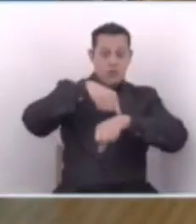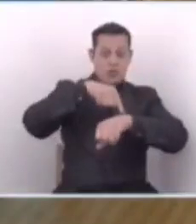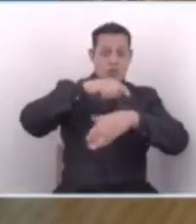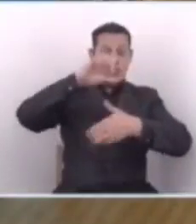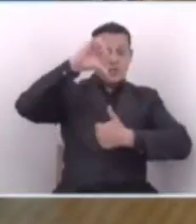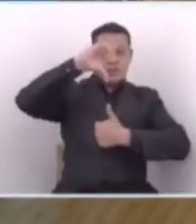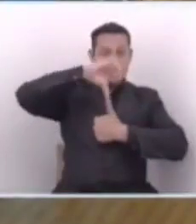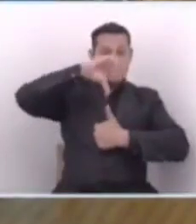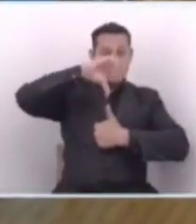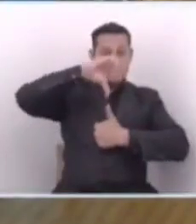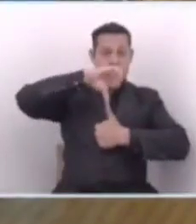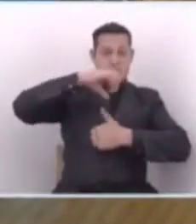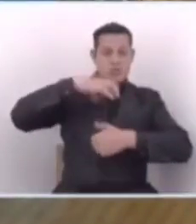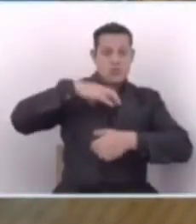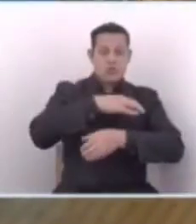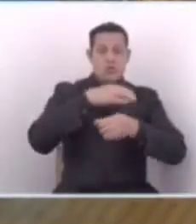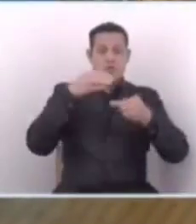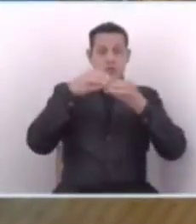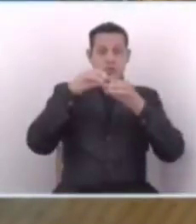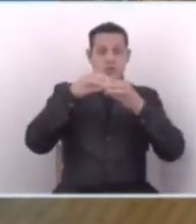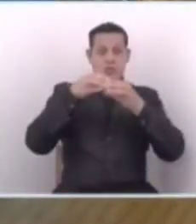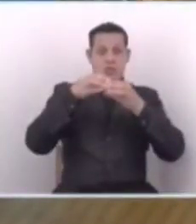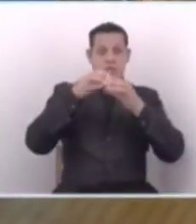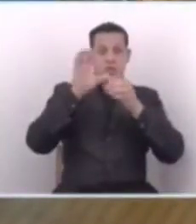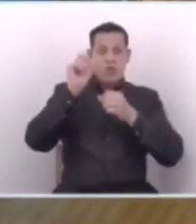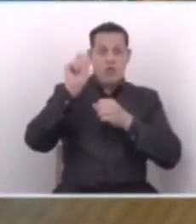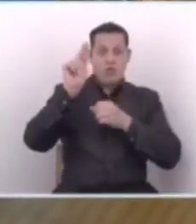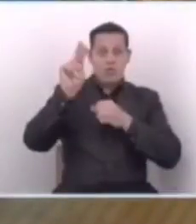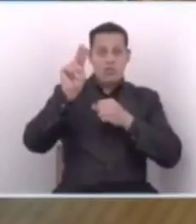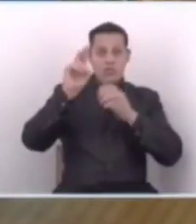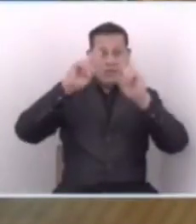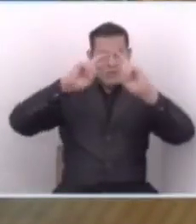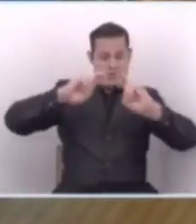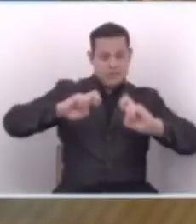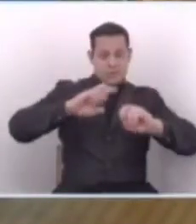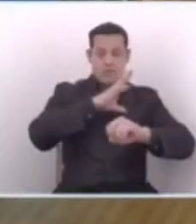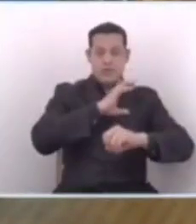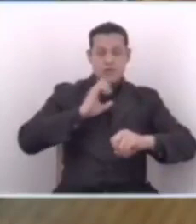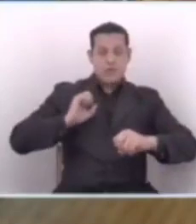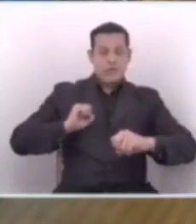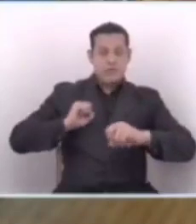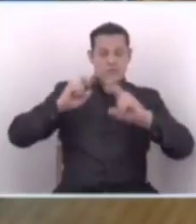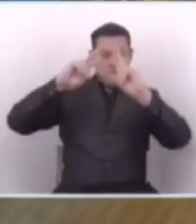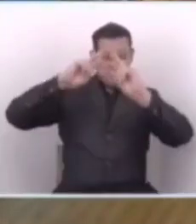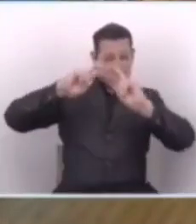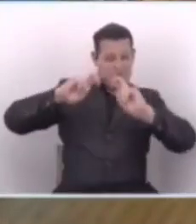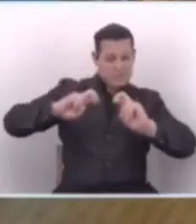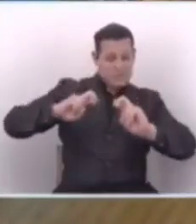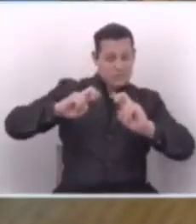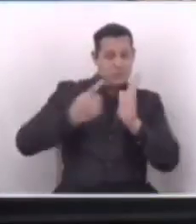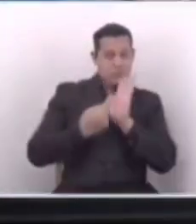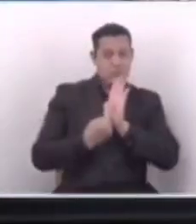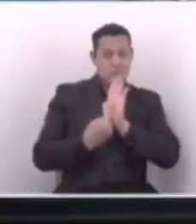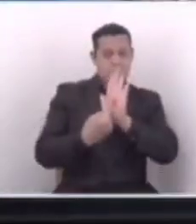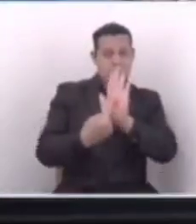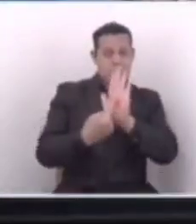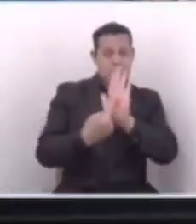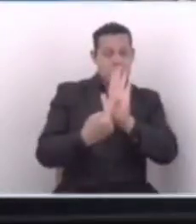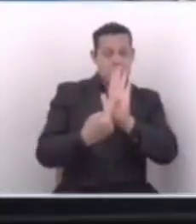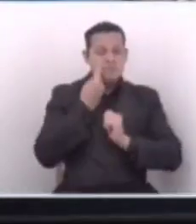Centroamérica, el Comité contra la Tortura de la ONU examinó a El Salvador en una sesión presencial